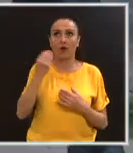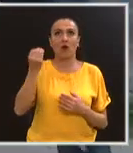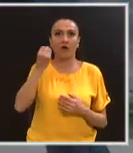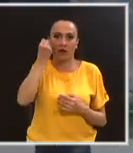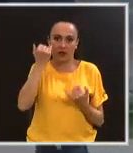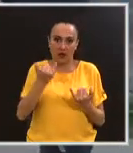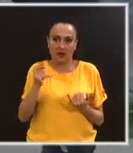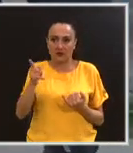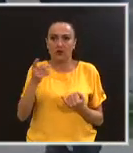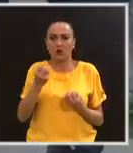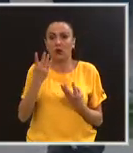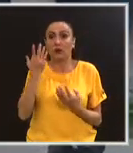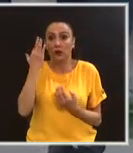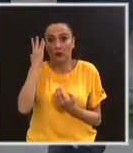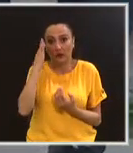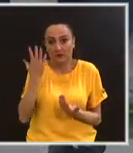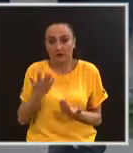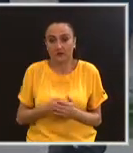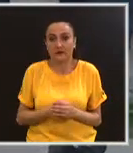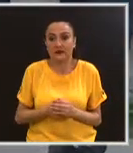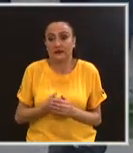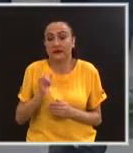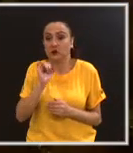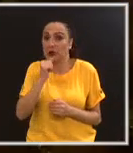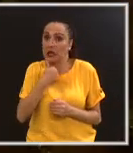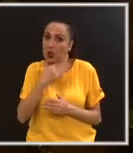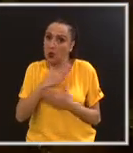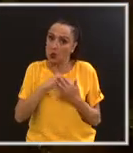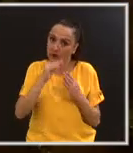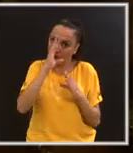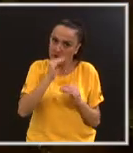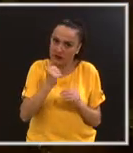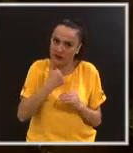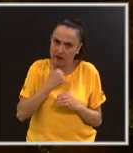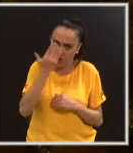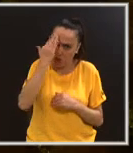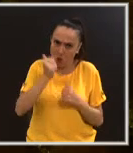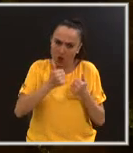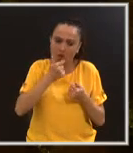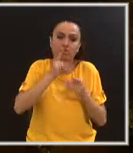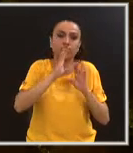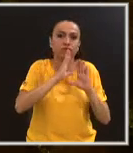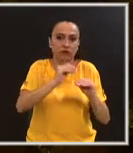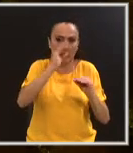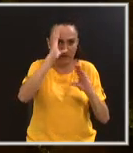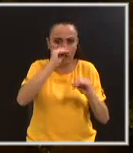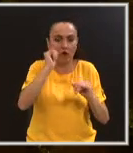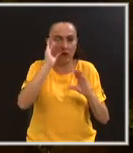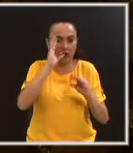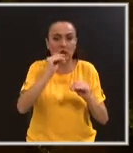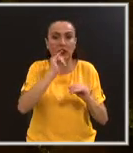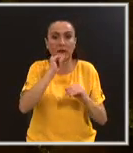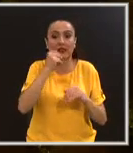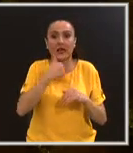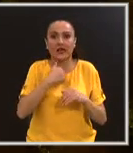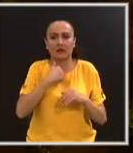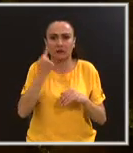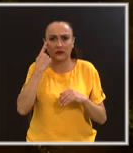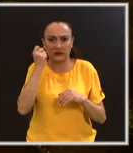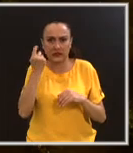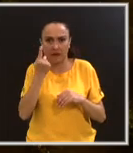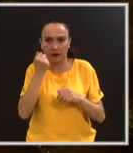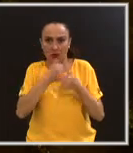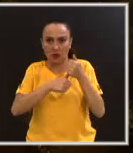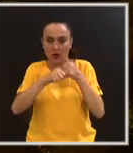estos momentos Ellos están muy preocupados así que bueno si usted tiene algún tipo de información ya sabe Cuáles son las vías de comunicación y sobre todo también pues tener en mente que siempre las